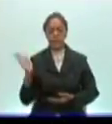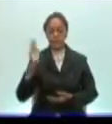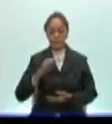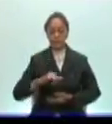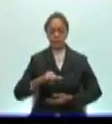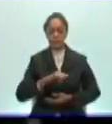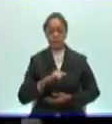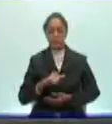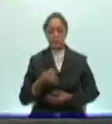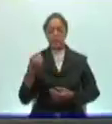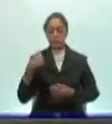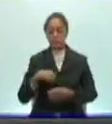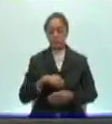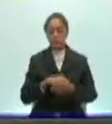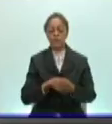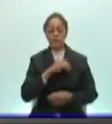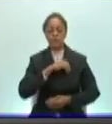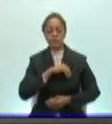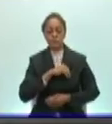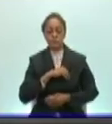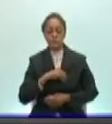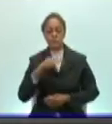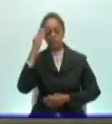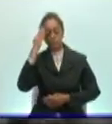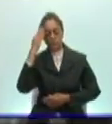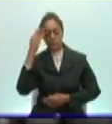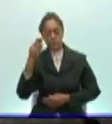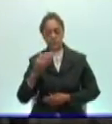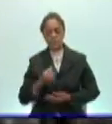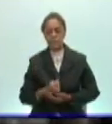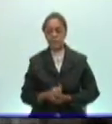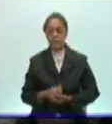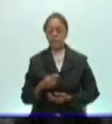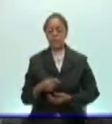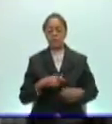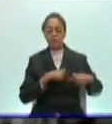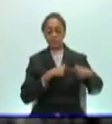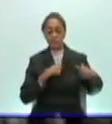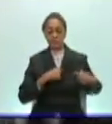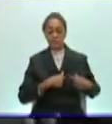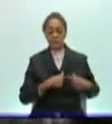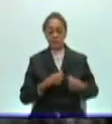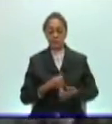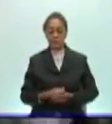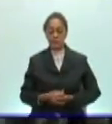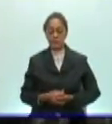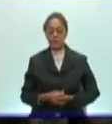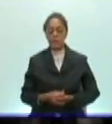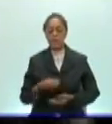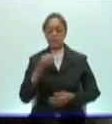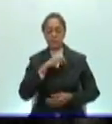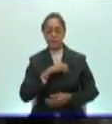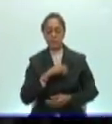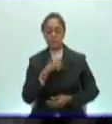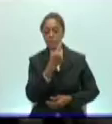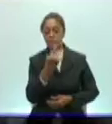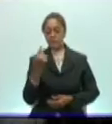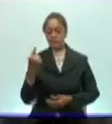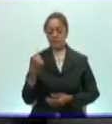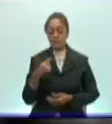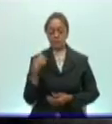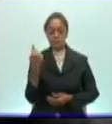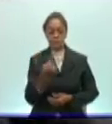también un profundo sentimiento de agradecimiento en el corazón y van a sentir que cada uno de